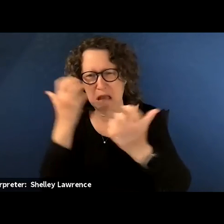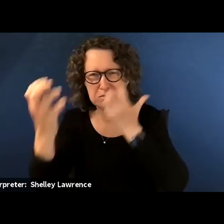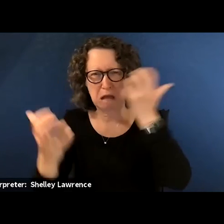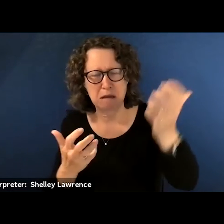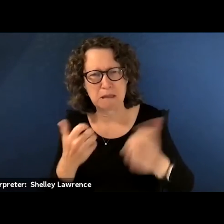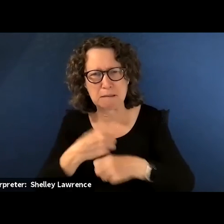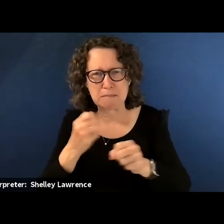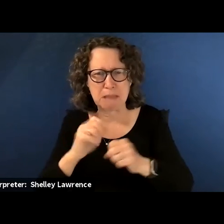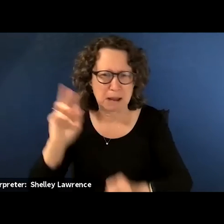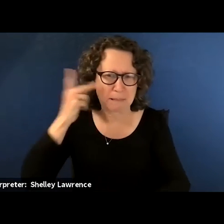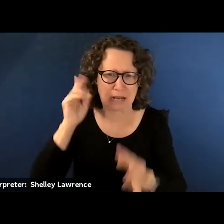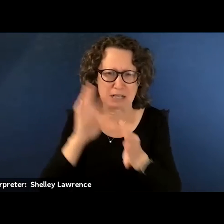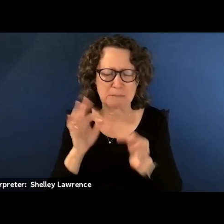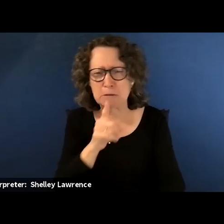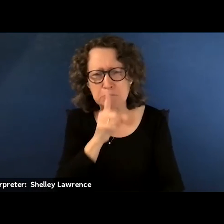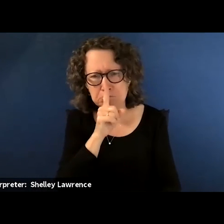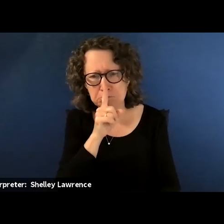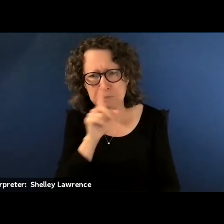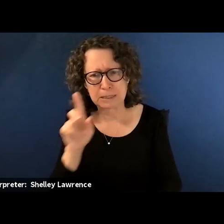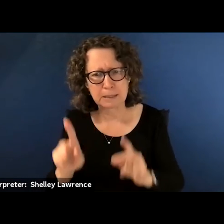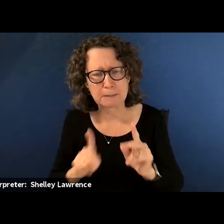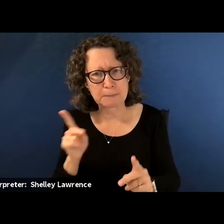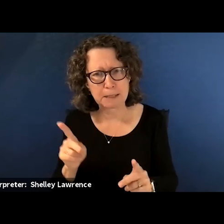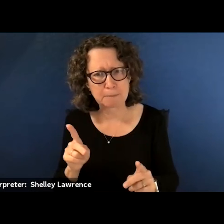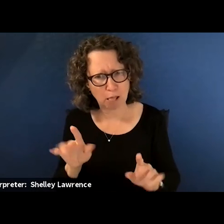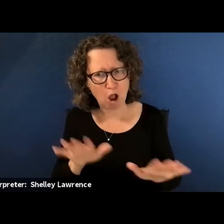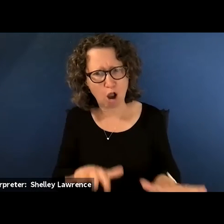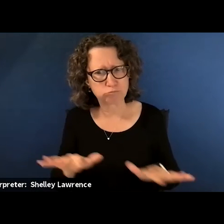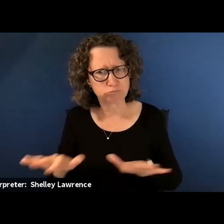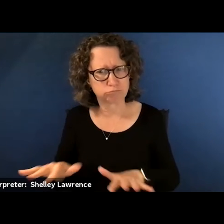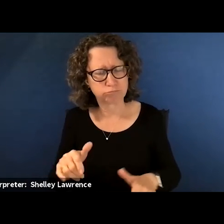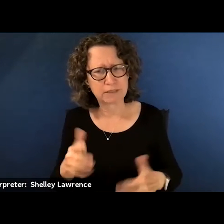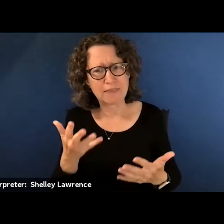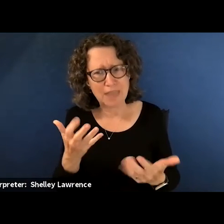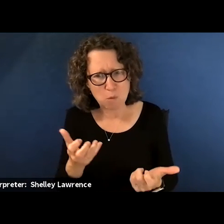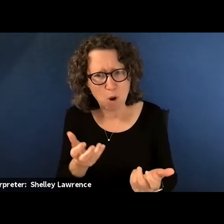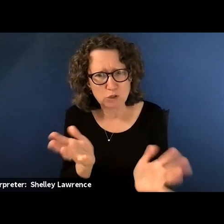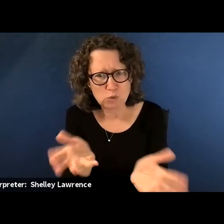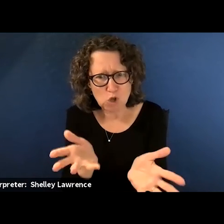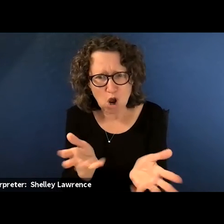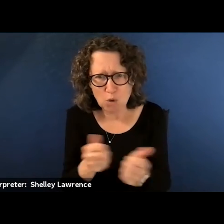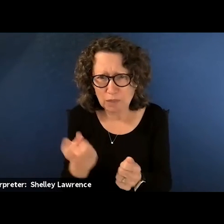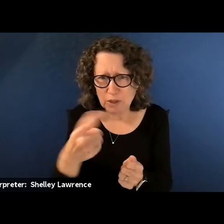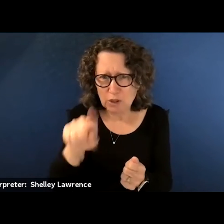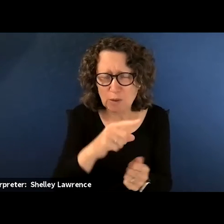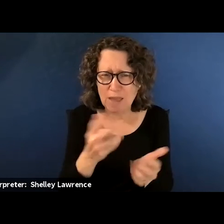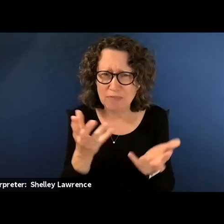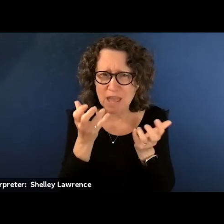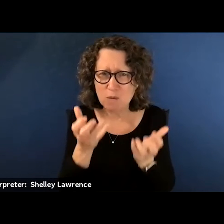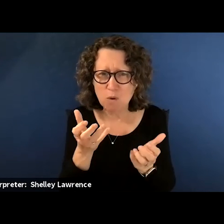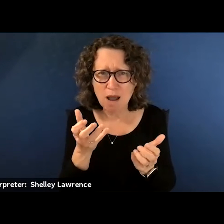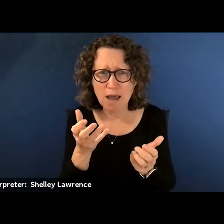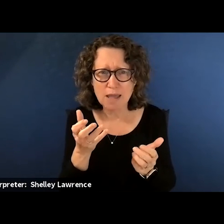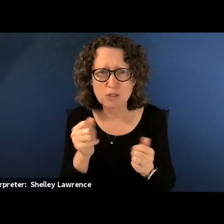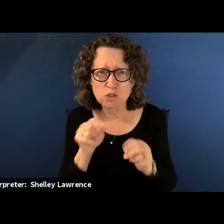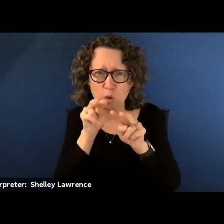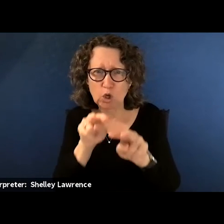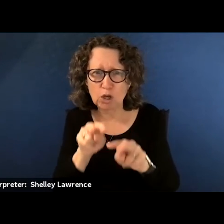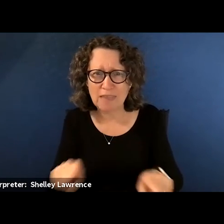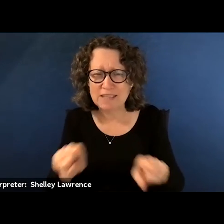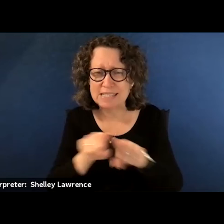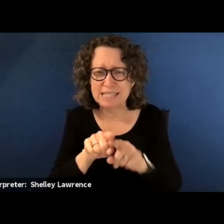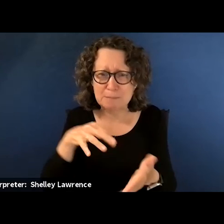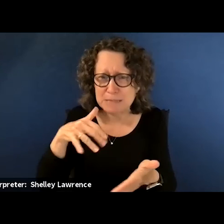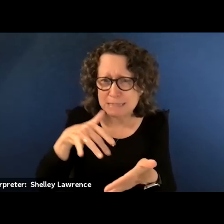que grita y que hacen declaraciones políticas. Aquí la gente es muy amable y simplemente quieren platicar y